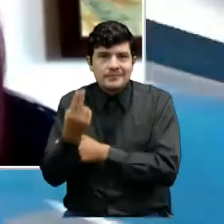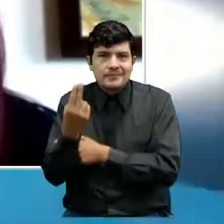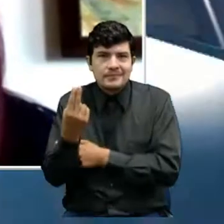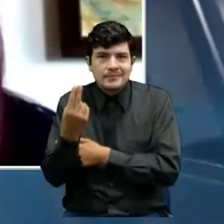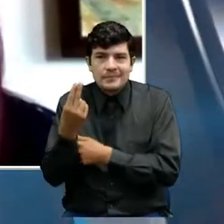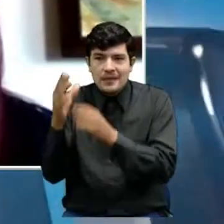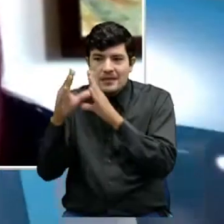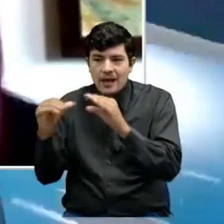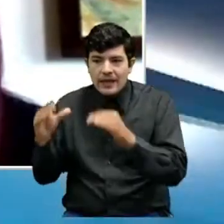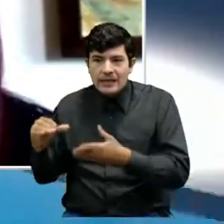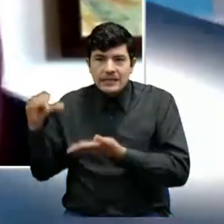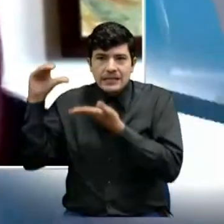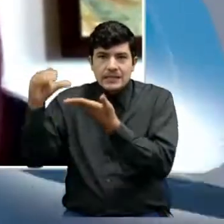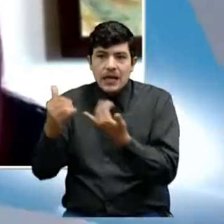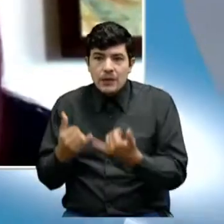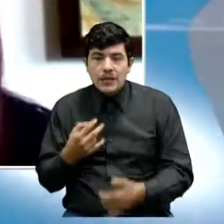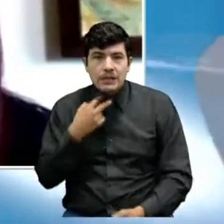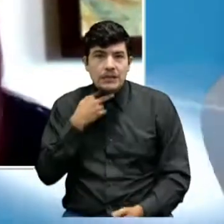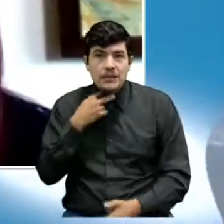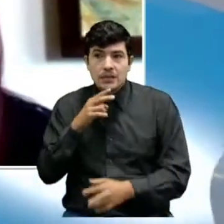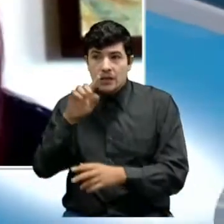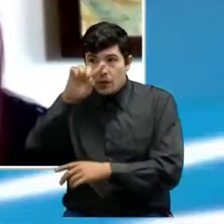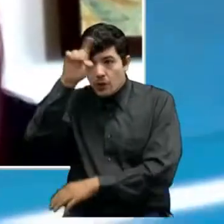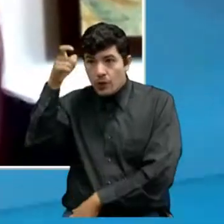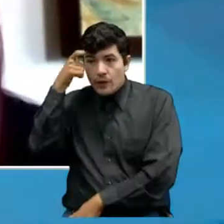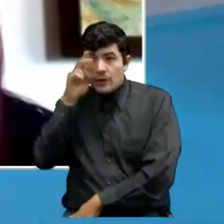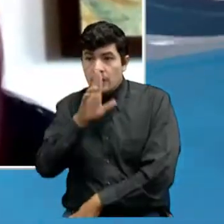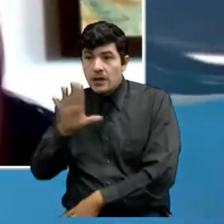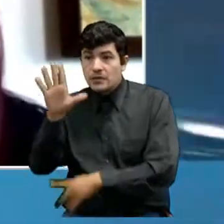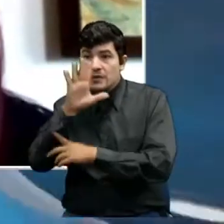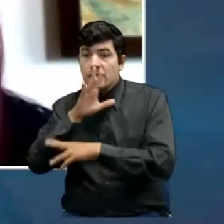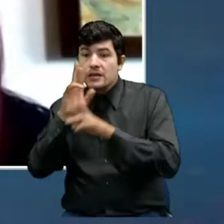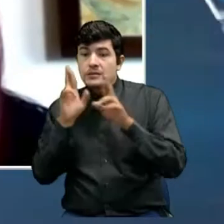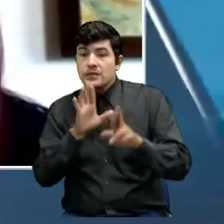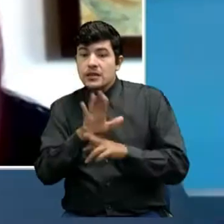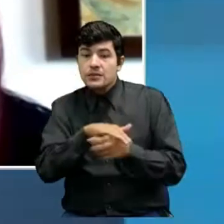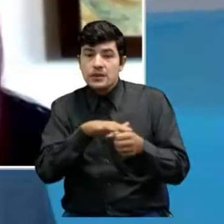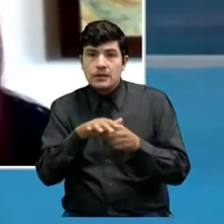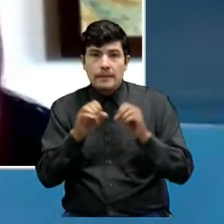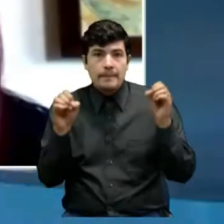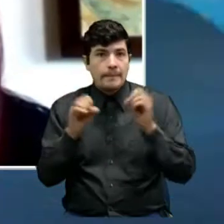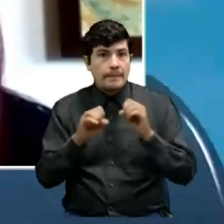con la navideña y no ha dicho nada el gobierno aún al respecto.